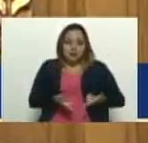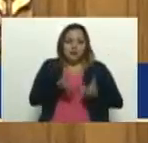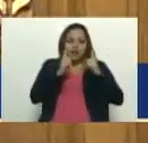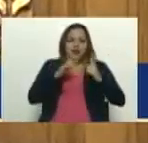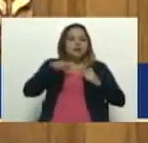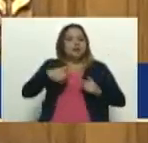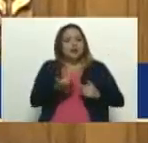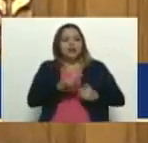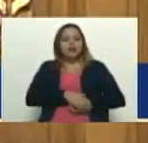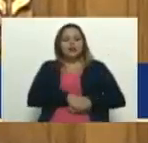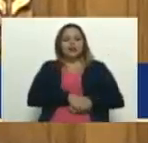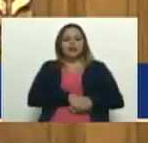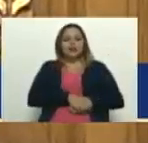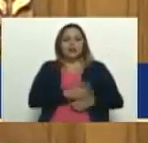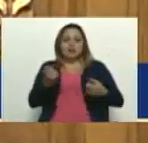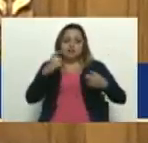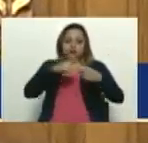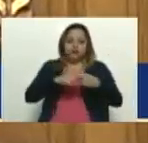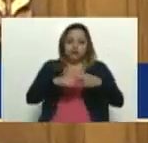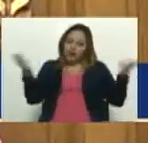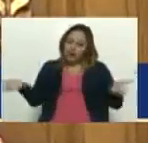agregarle, activista político, por favor,